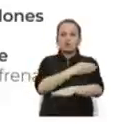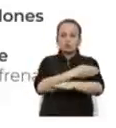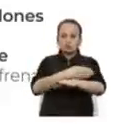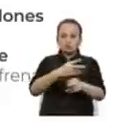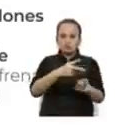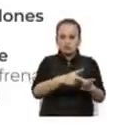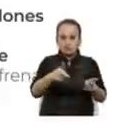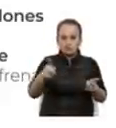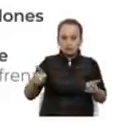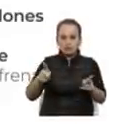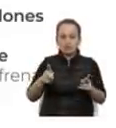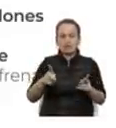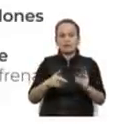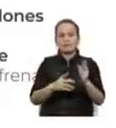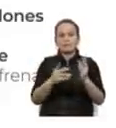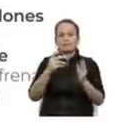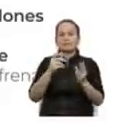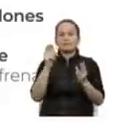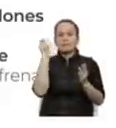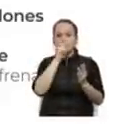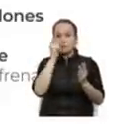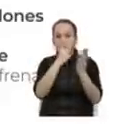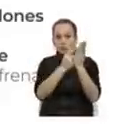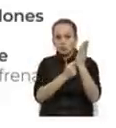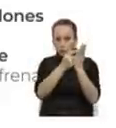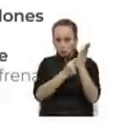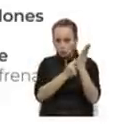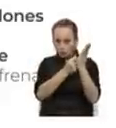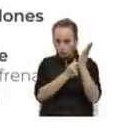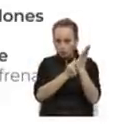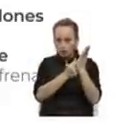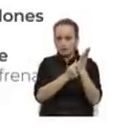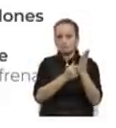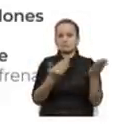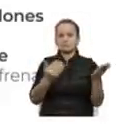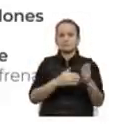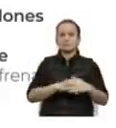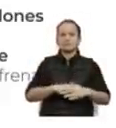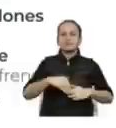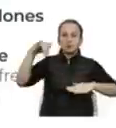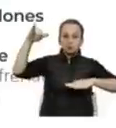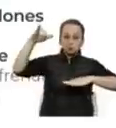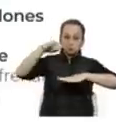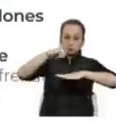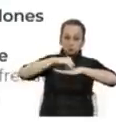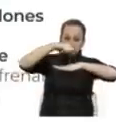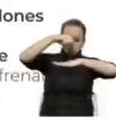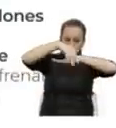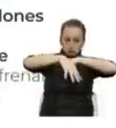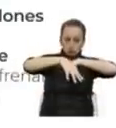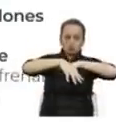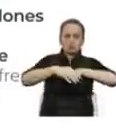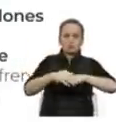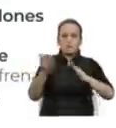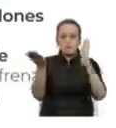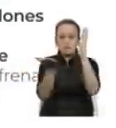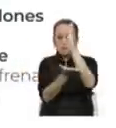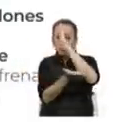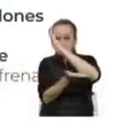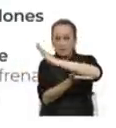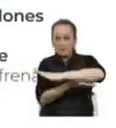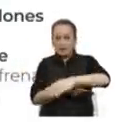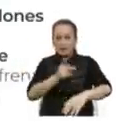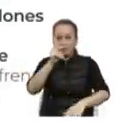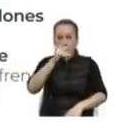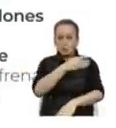y que se erradicaron más de 1 millón de